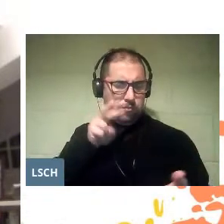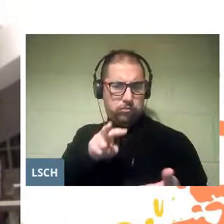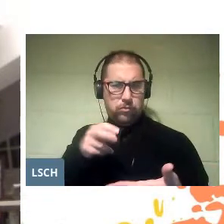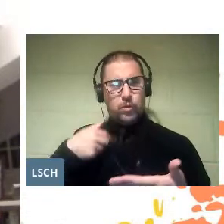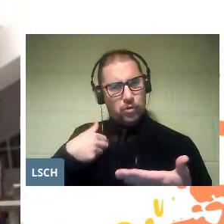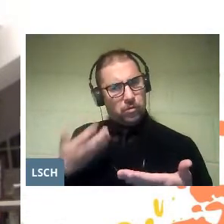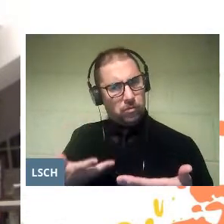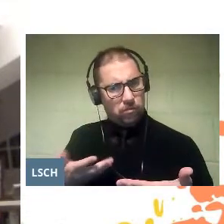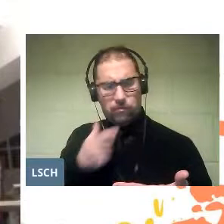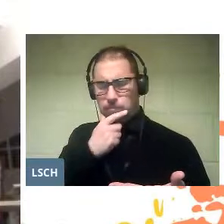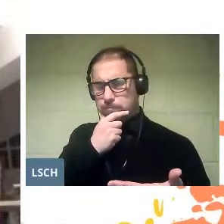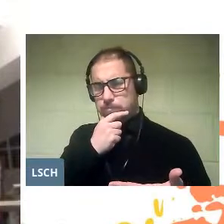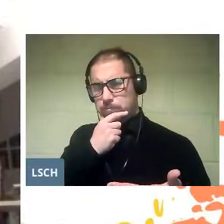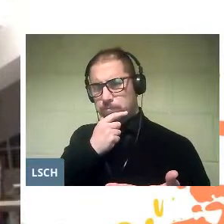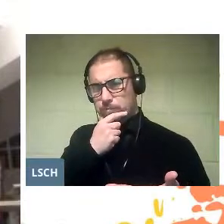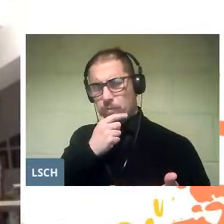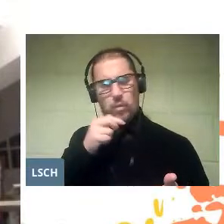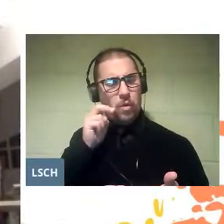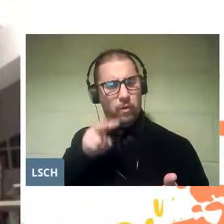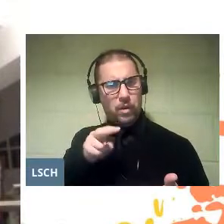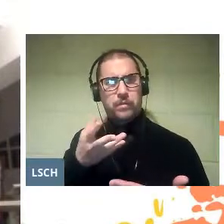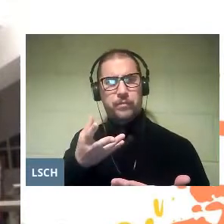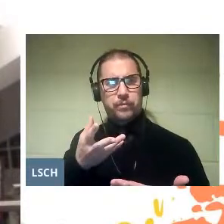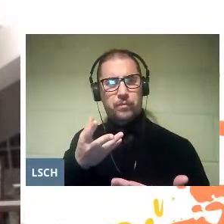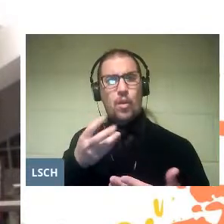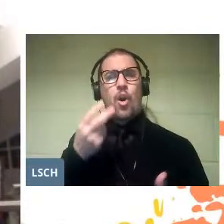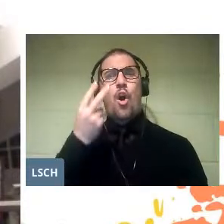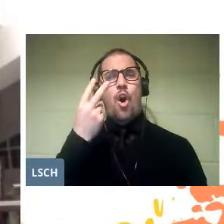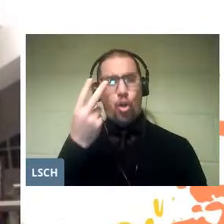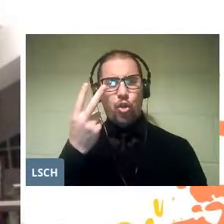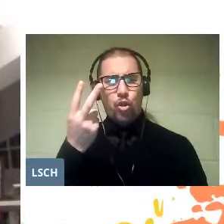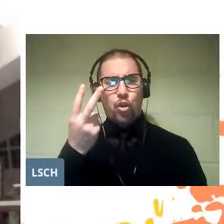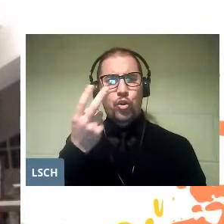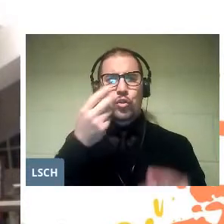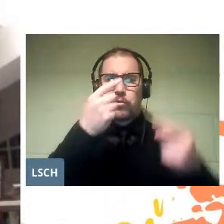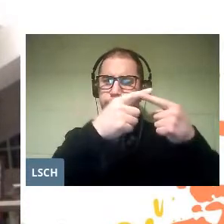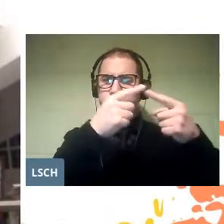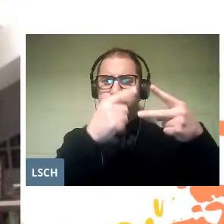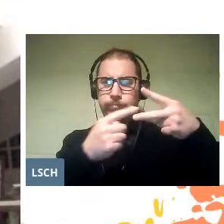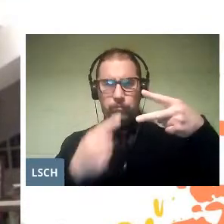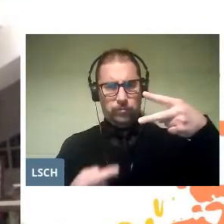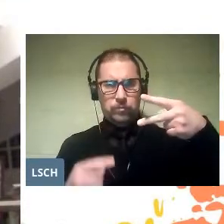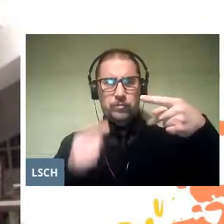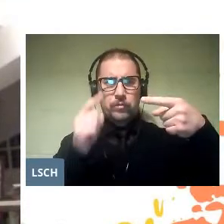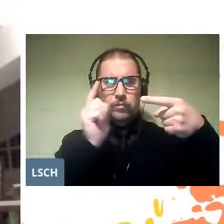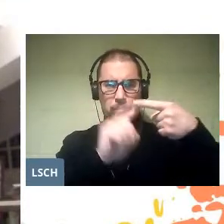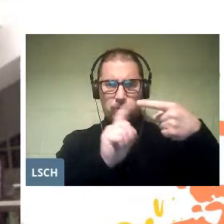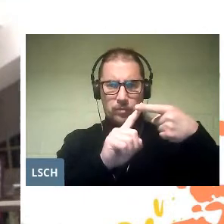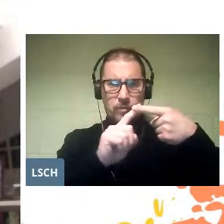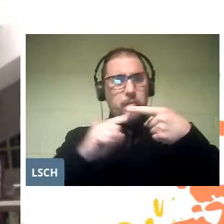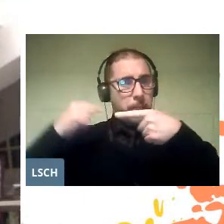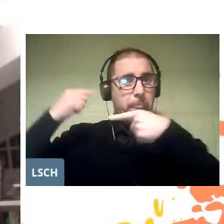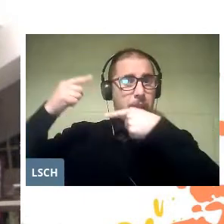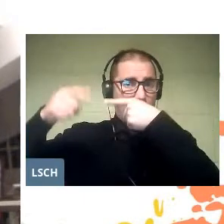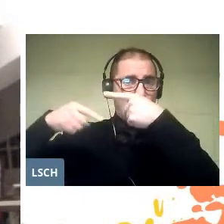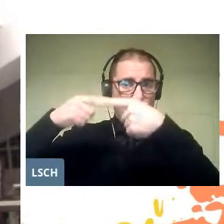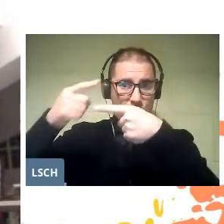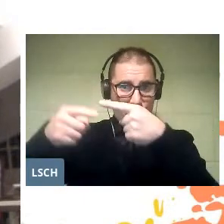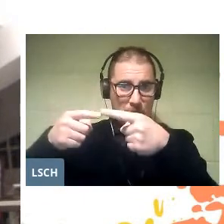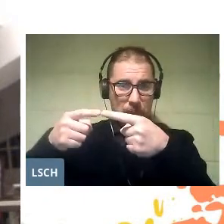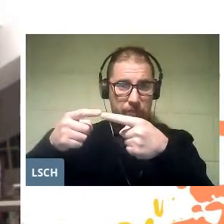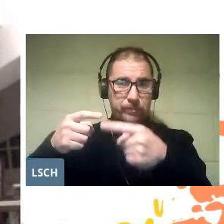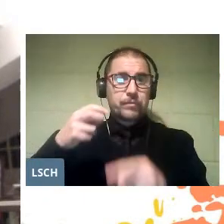charla, me sugiere dos hechos cardinales en la historia de la especie